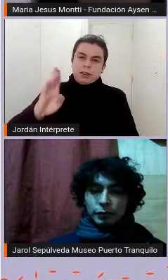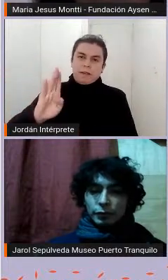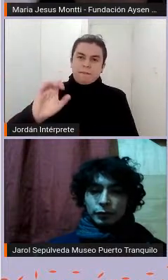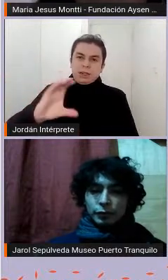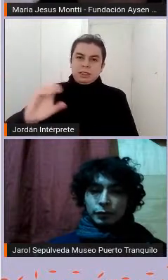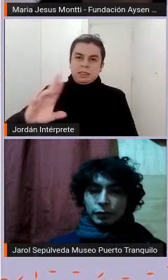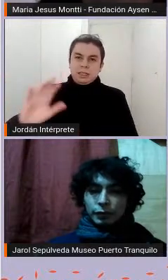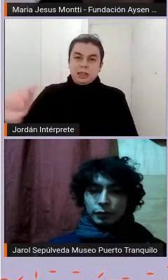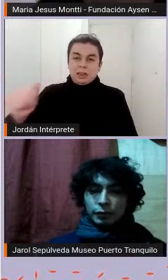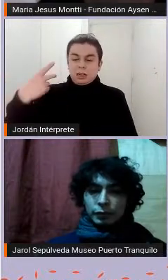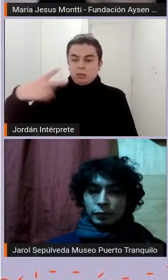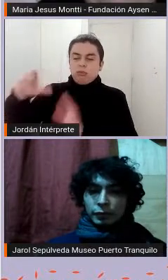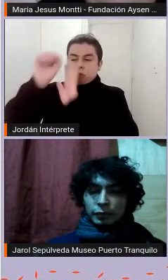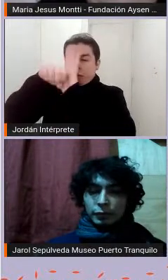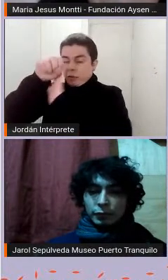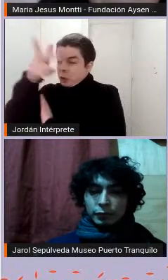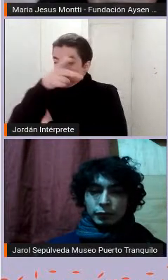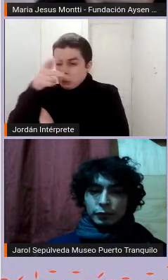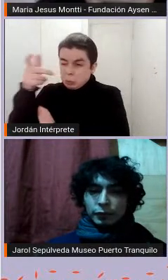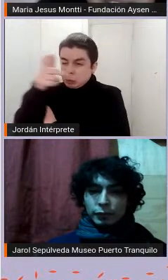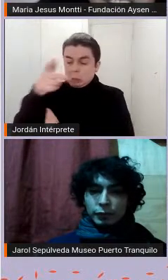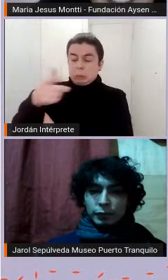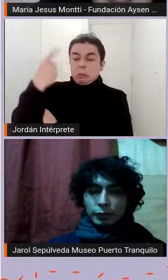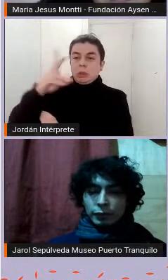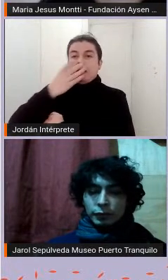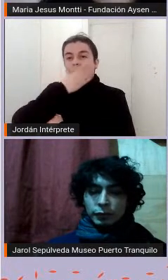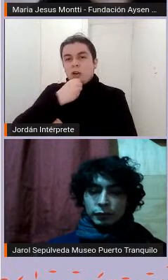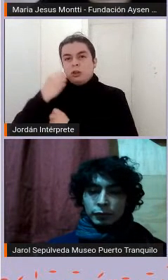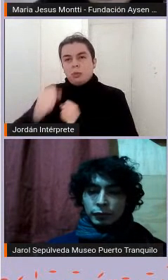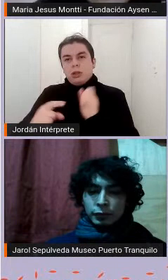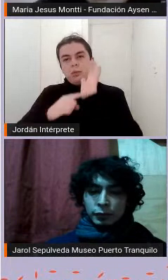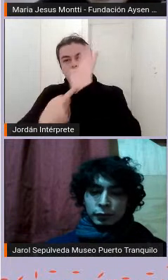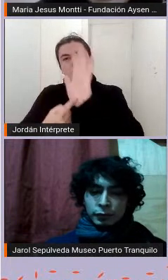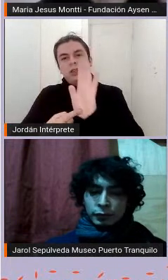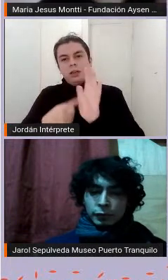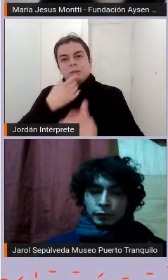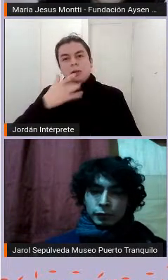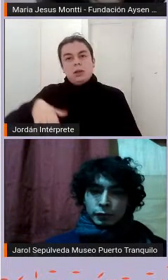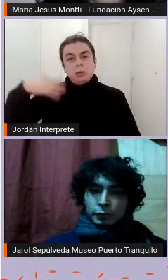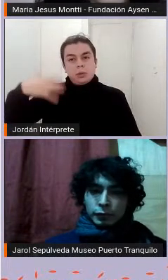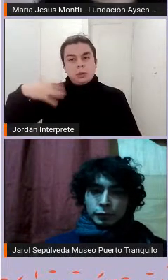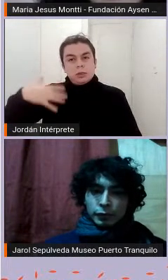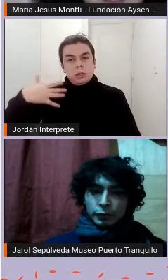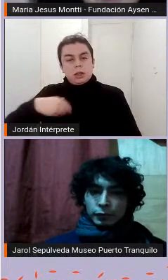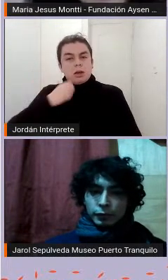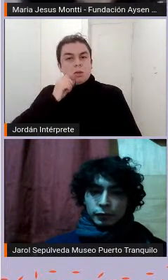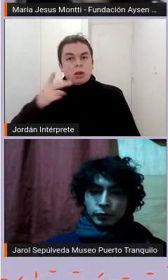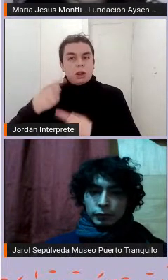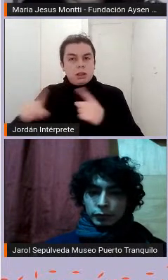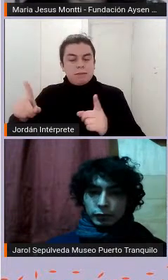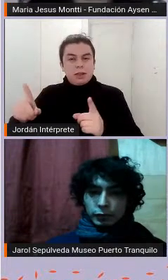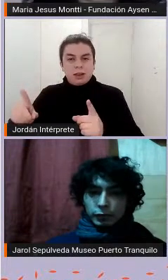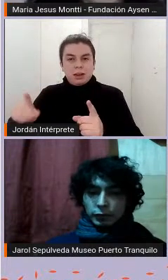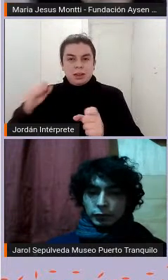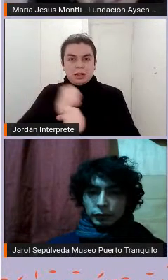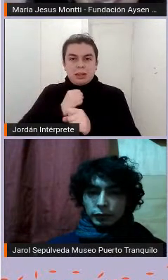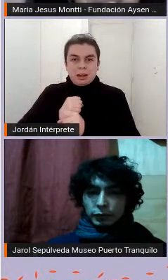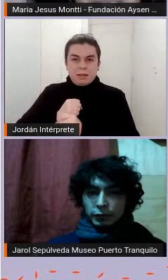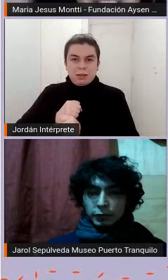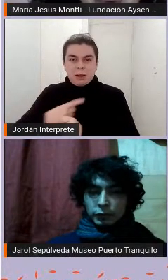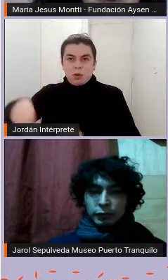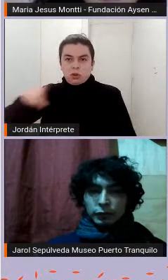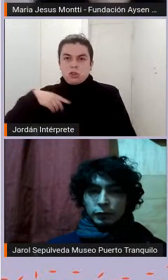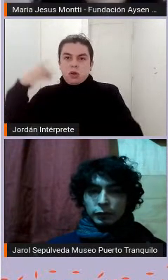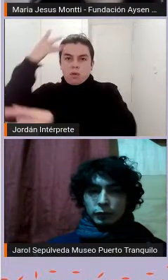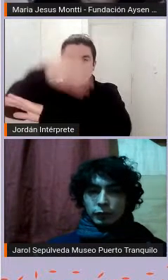demostrar también para que se hagan una idea de qué significa trabajar y cuál es la diferencia entre lo que vivimos en la expedición y